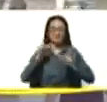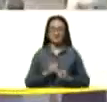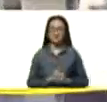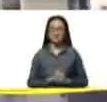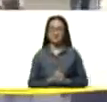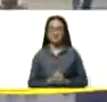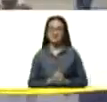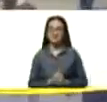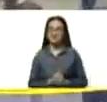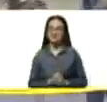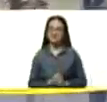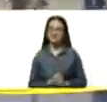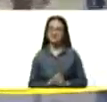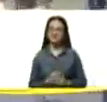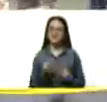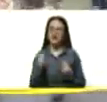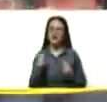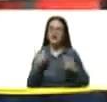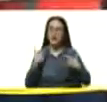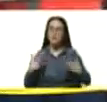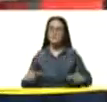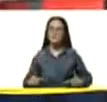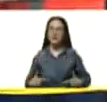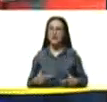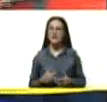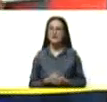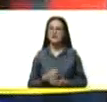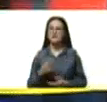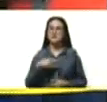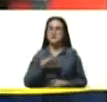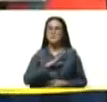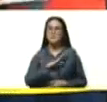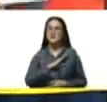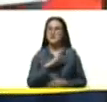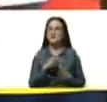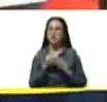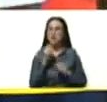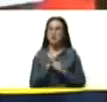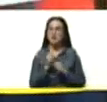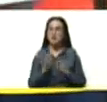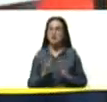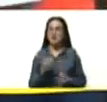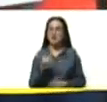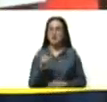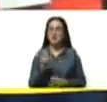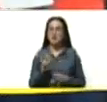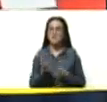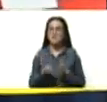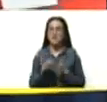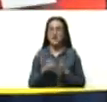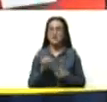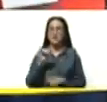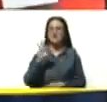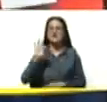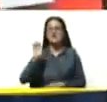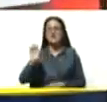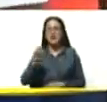que es la calidad humana, el sentido de pertenencia que tienen todos sus trabajadores, tanto del IFE como del Metro, que